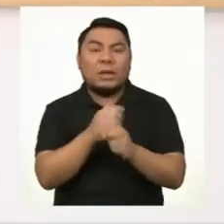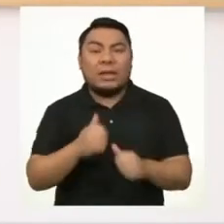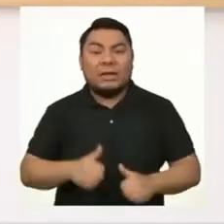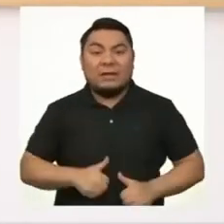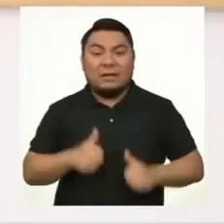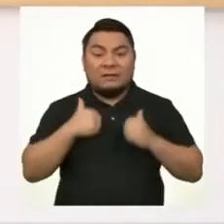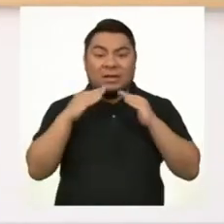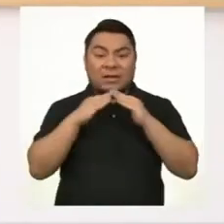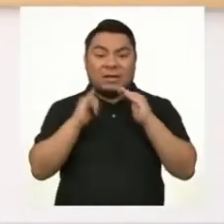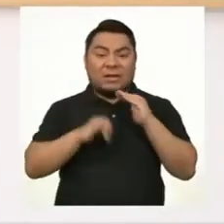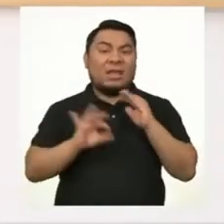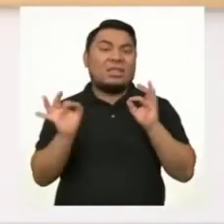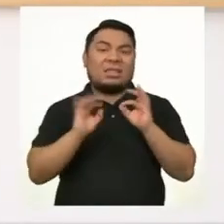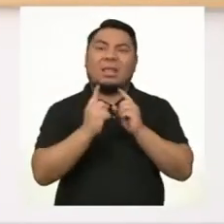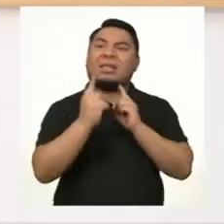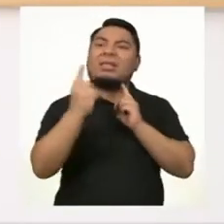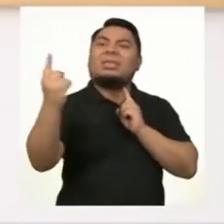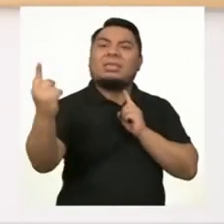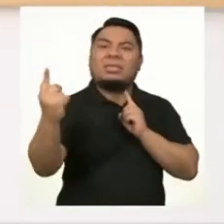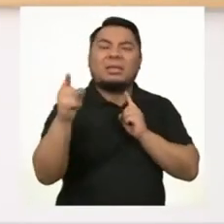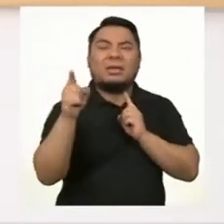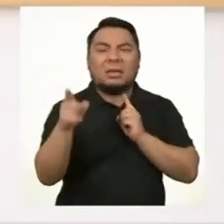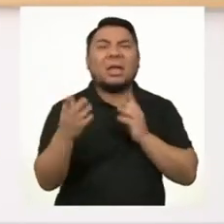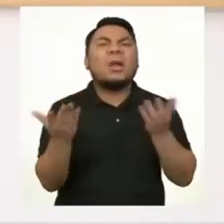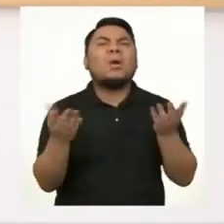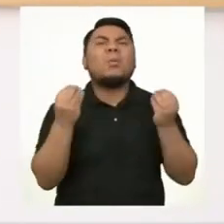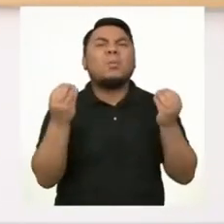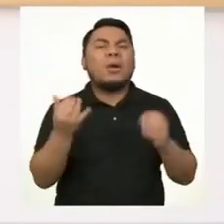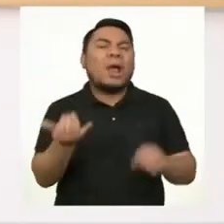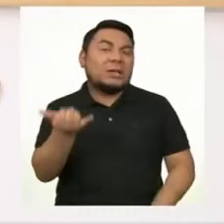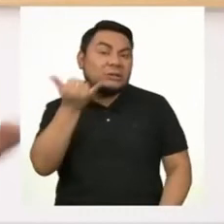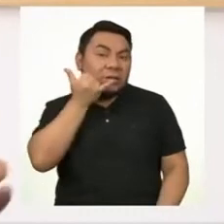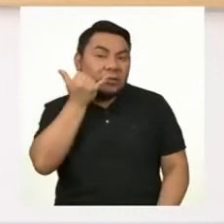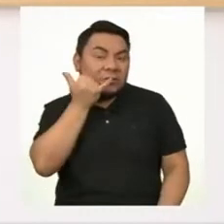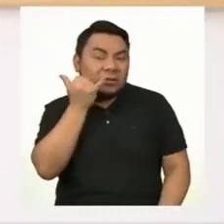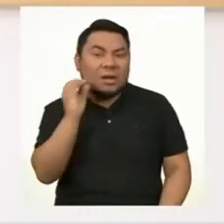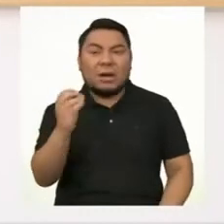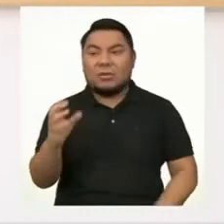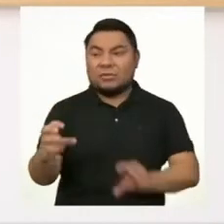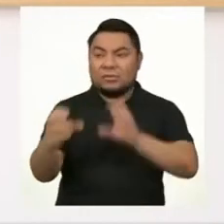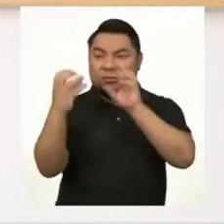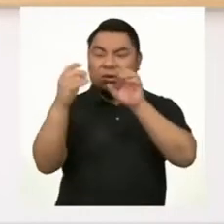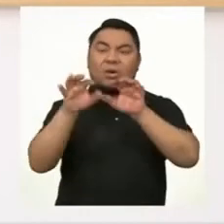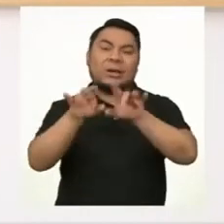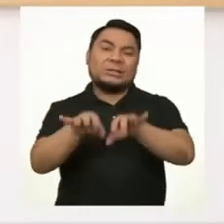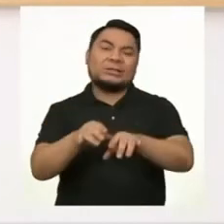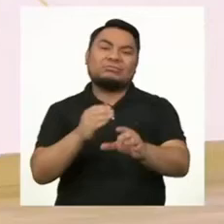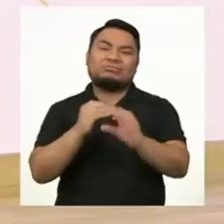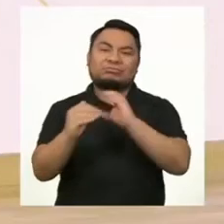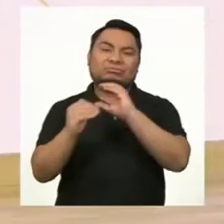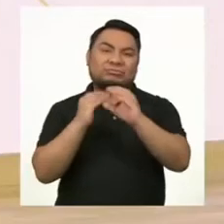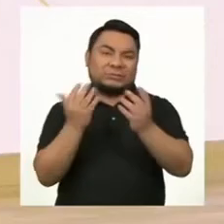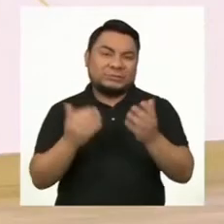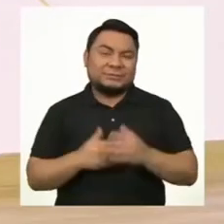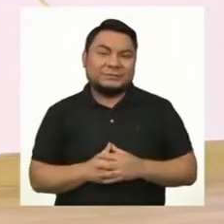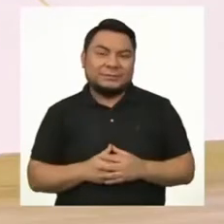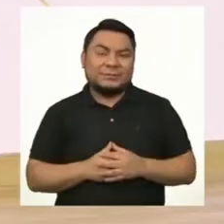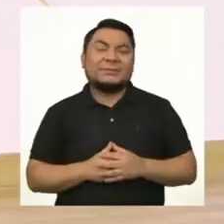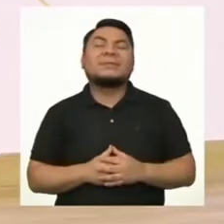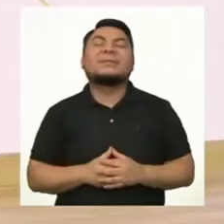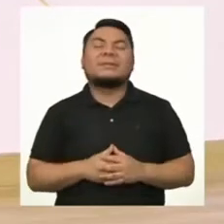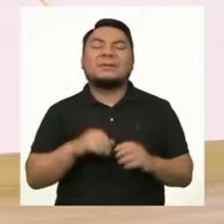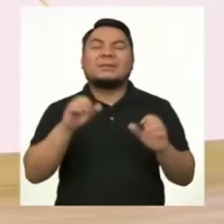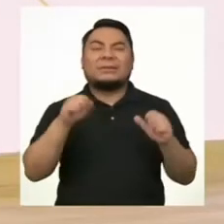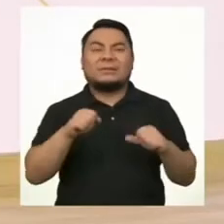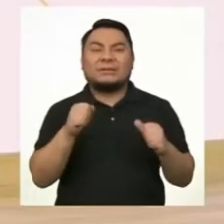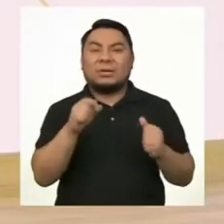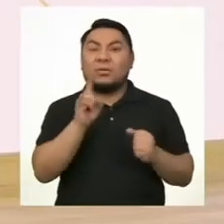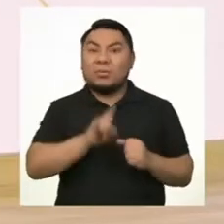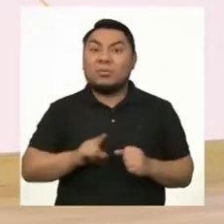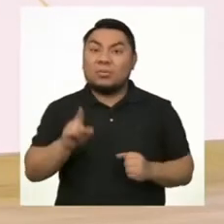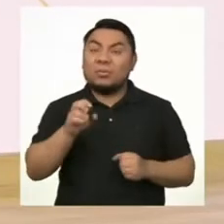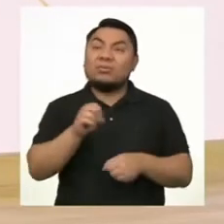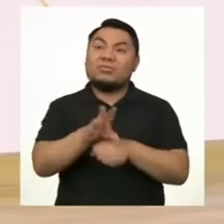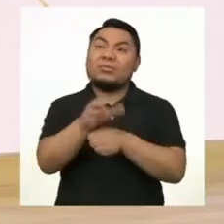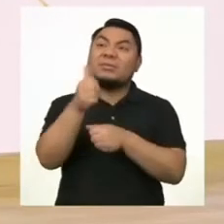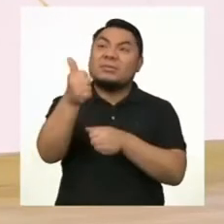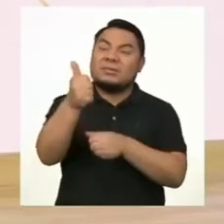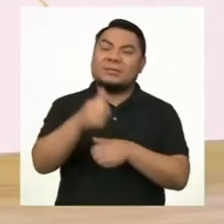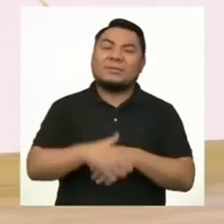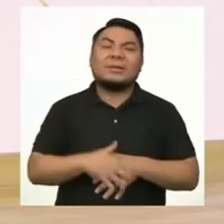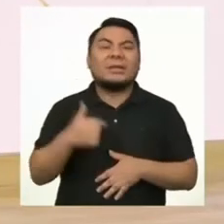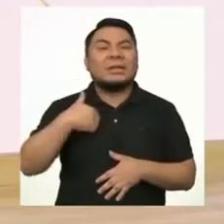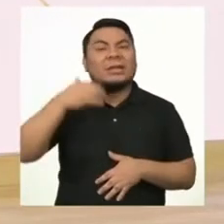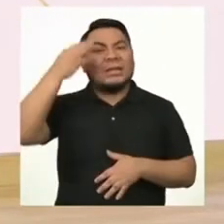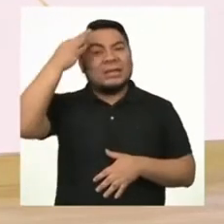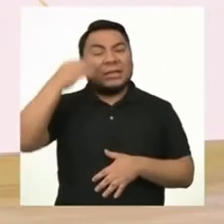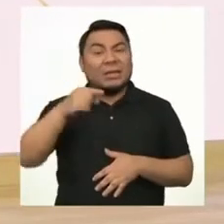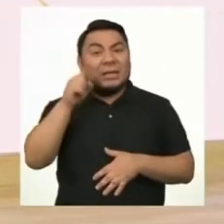nosotros en casa. Tenemos las llamadas y también los chats para reemplazar las visitas. Están súper útiles esos consejos.